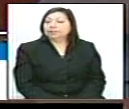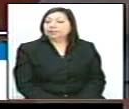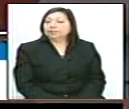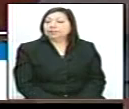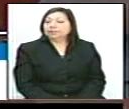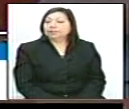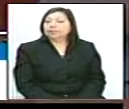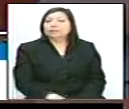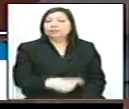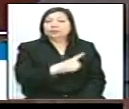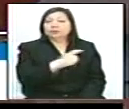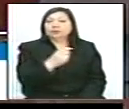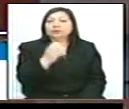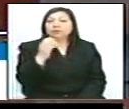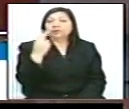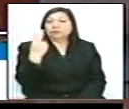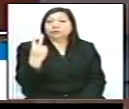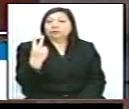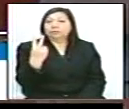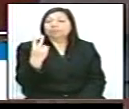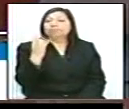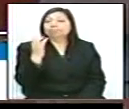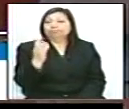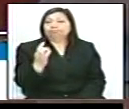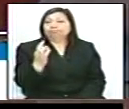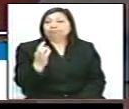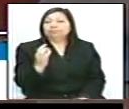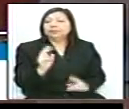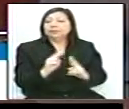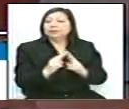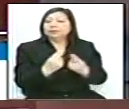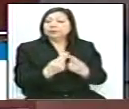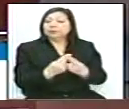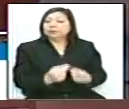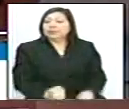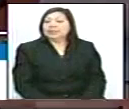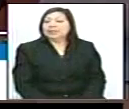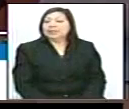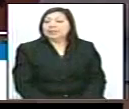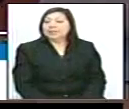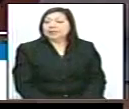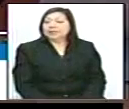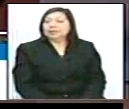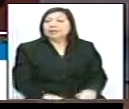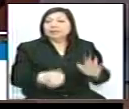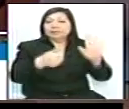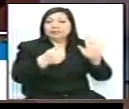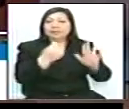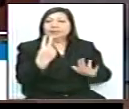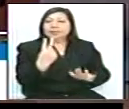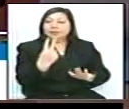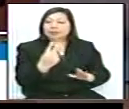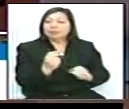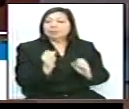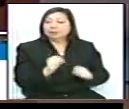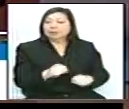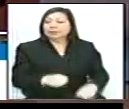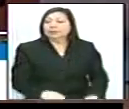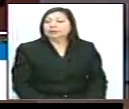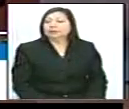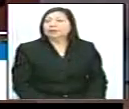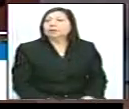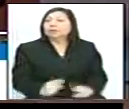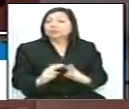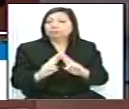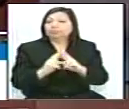Han registrado su asistencia 102 congresistas. El quórum para la presente sesión es de 62 congresistas. Con el